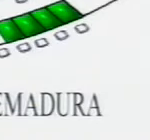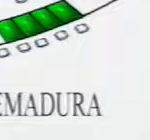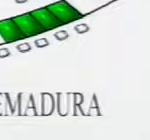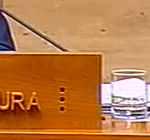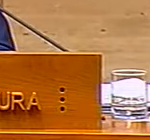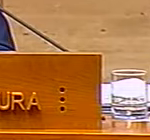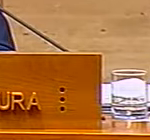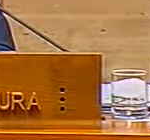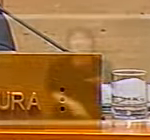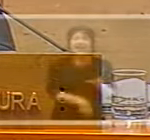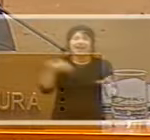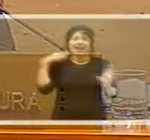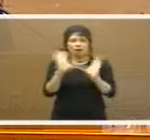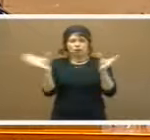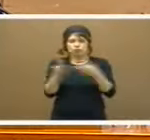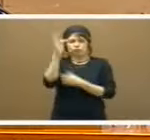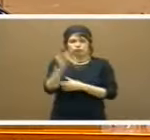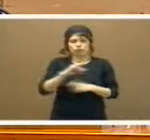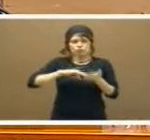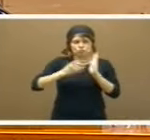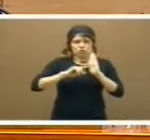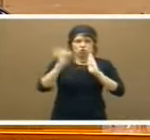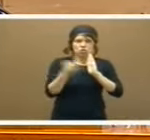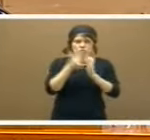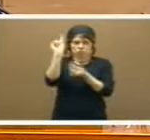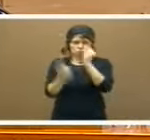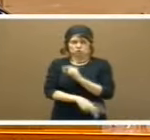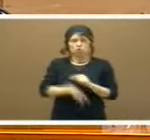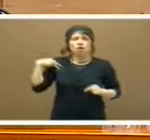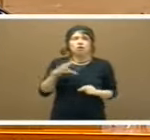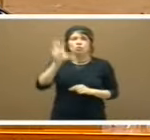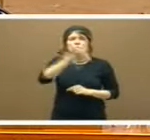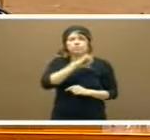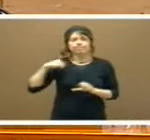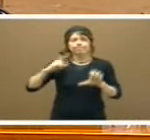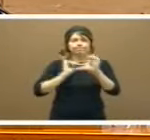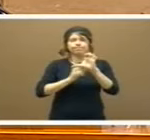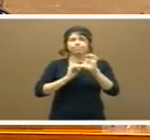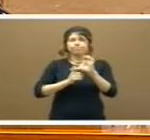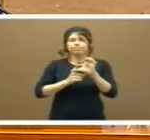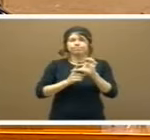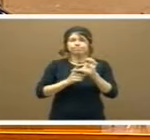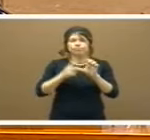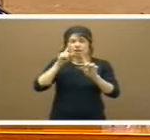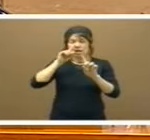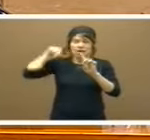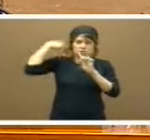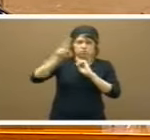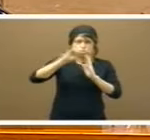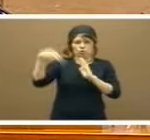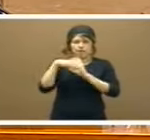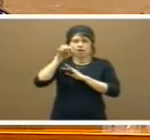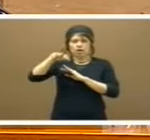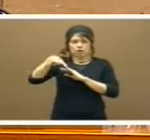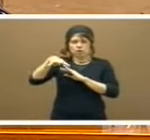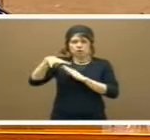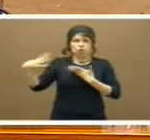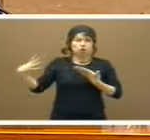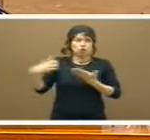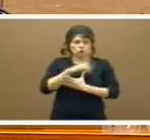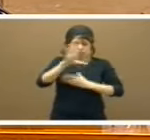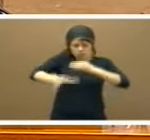en su conjunto el proyecto de ley de presupuestos generales de la Comunidad Autónoma de Extremadura para el año 2014, con toda